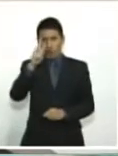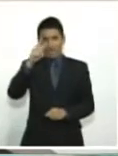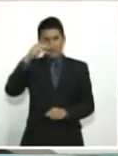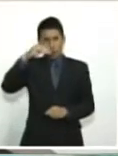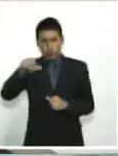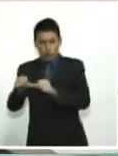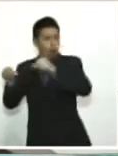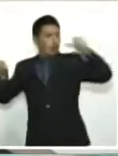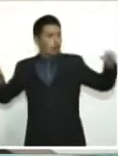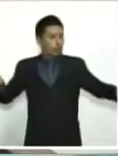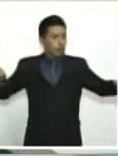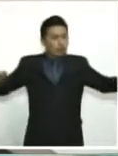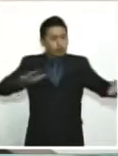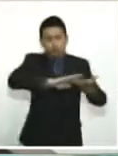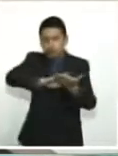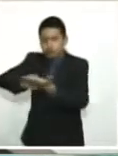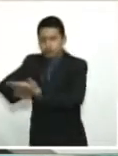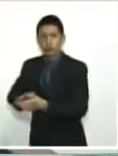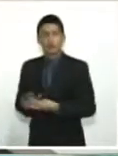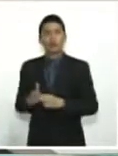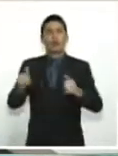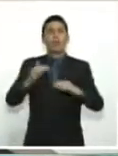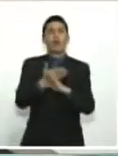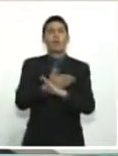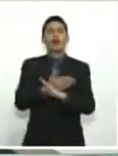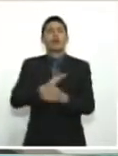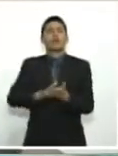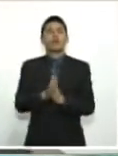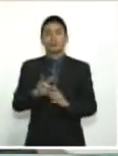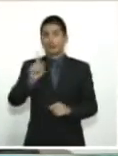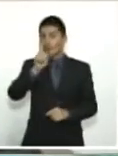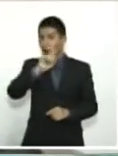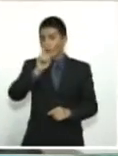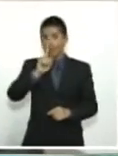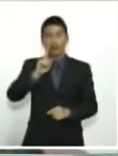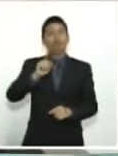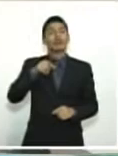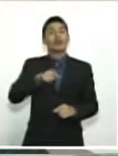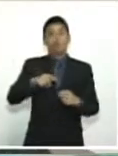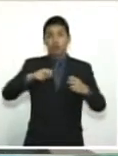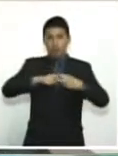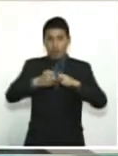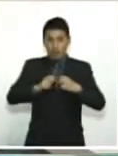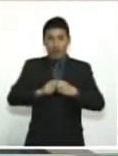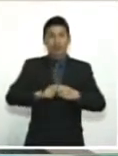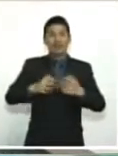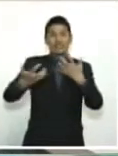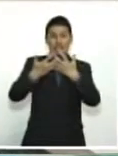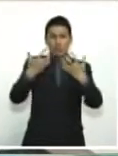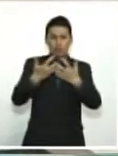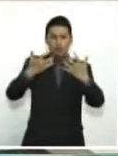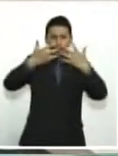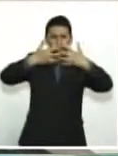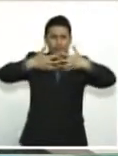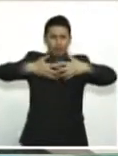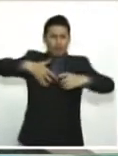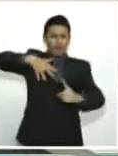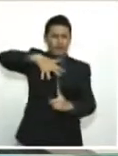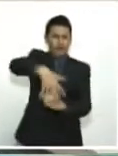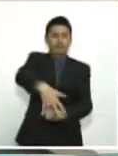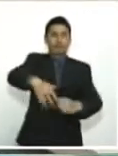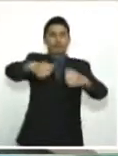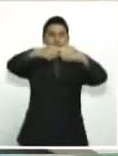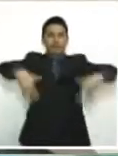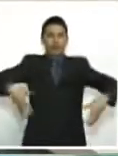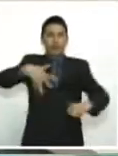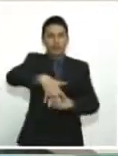playa vamos a solucionar el problema. Es un problema sistémico y estructural. Igualmente, porque en